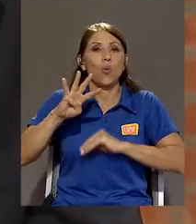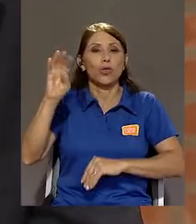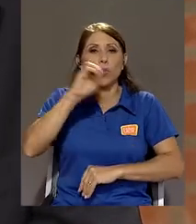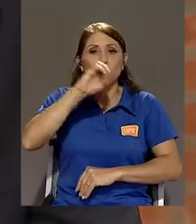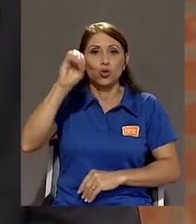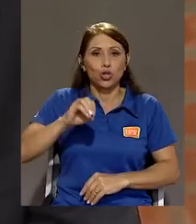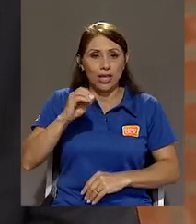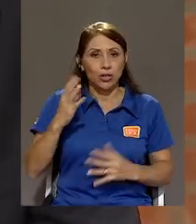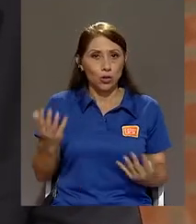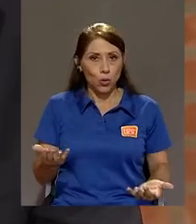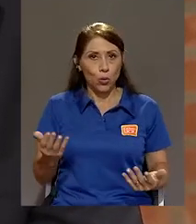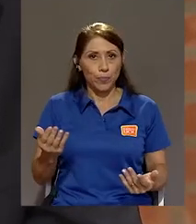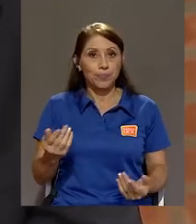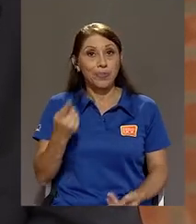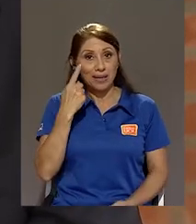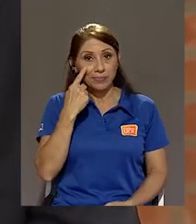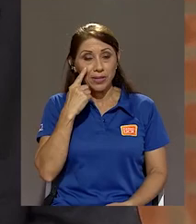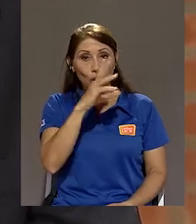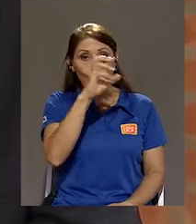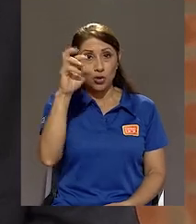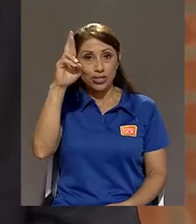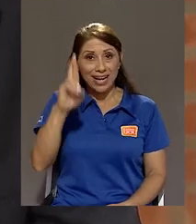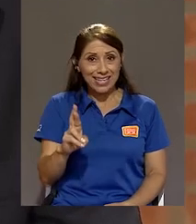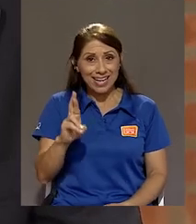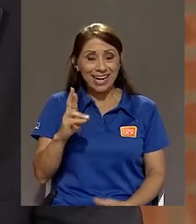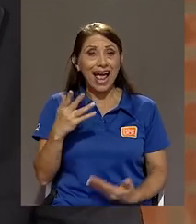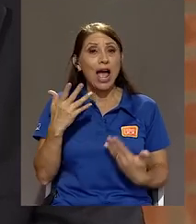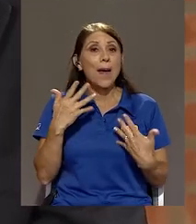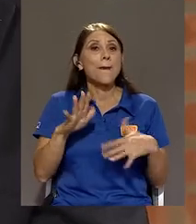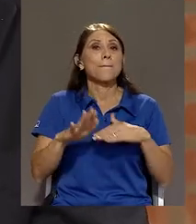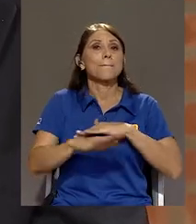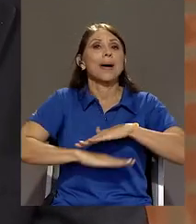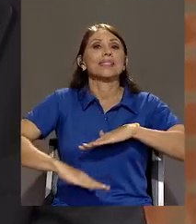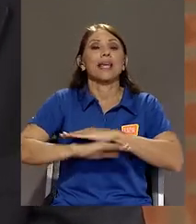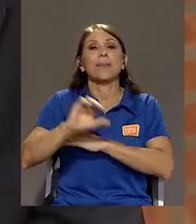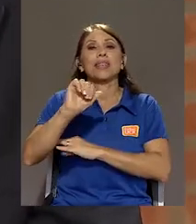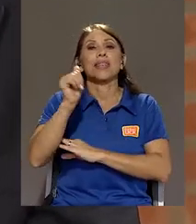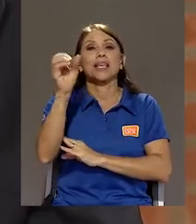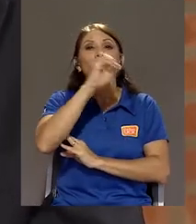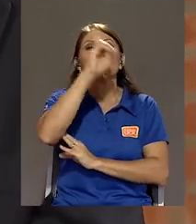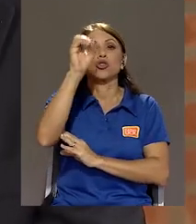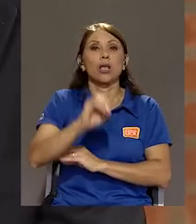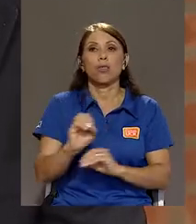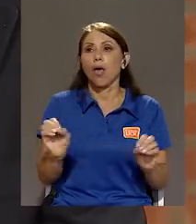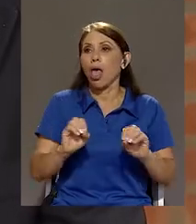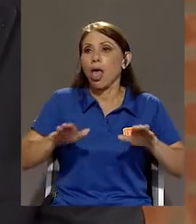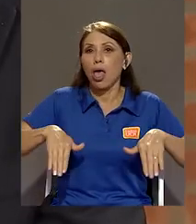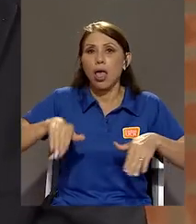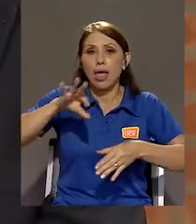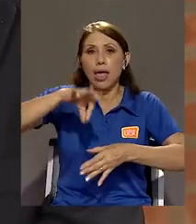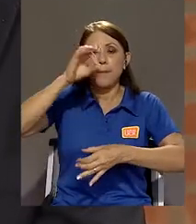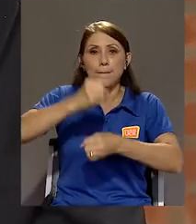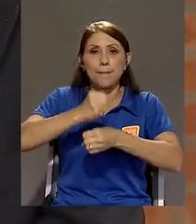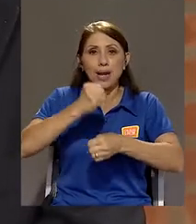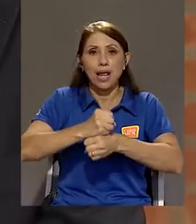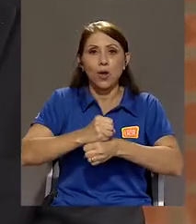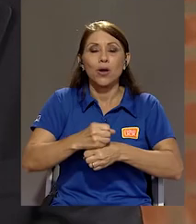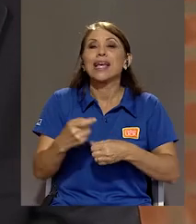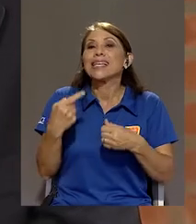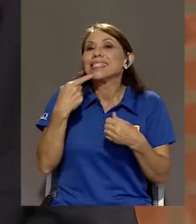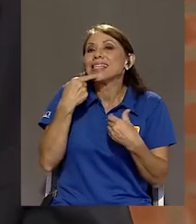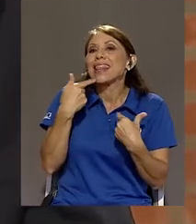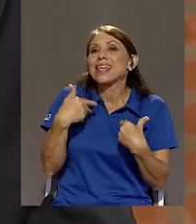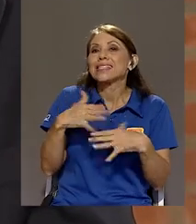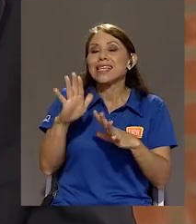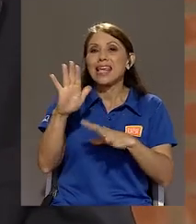y para ponerlos en contexto, Costa Rica está básicamente en 10% de desempleo. Estados Unidos se